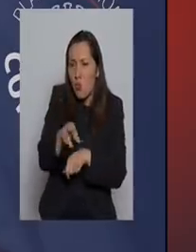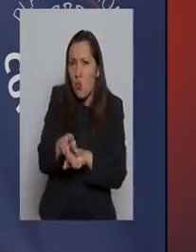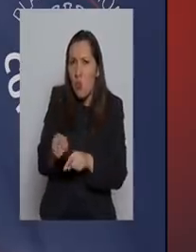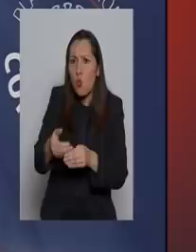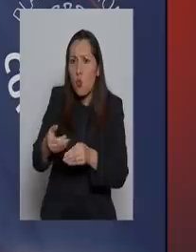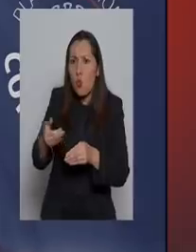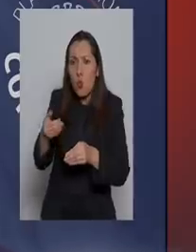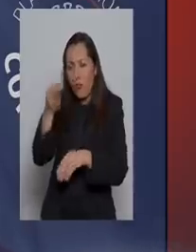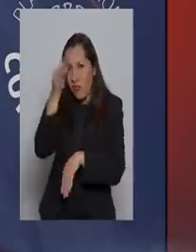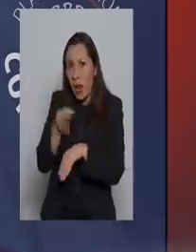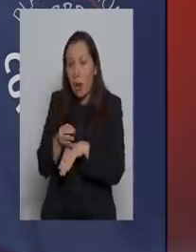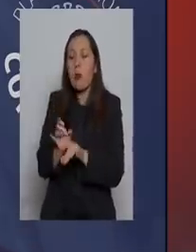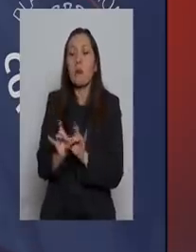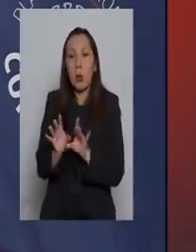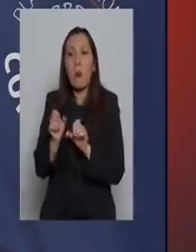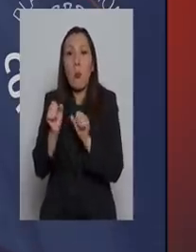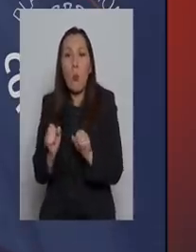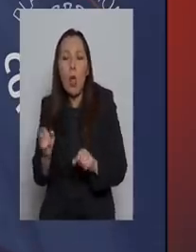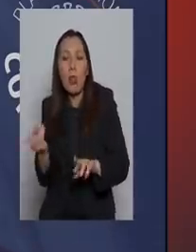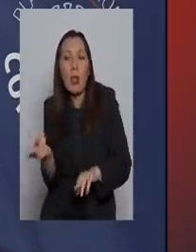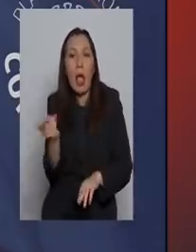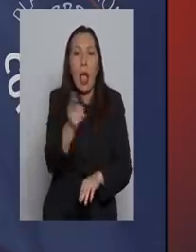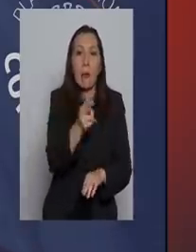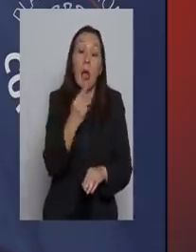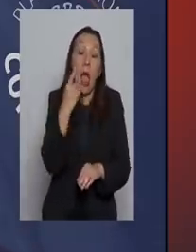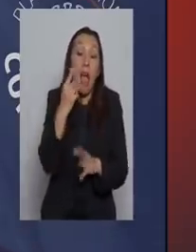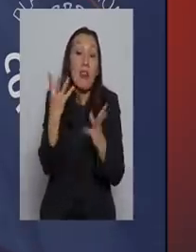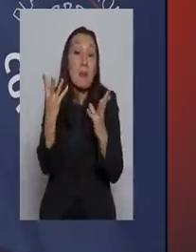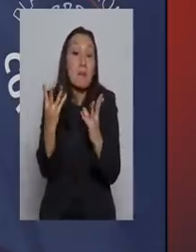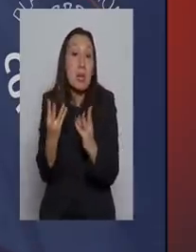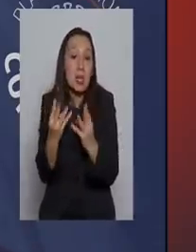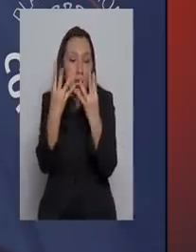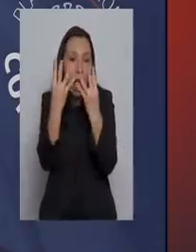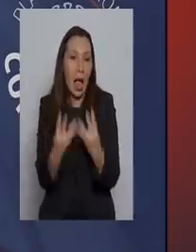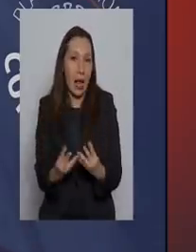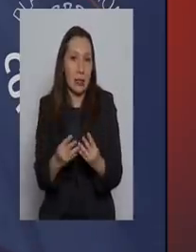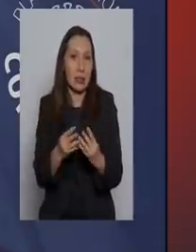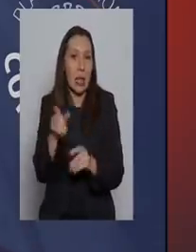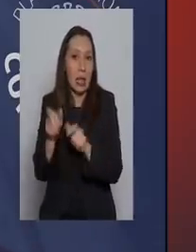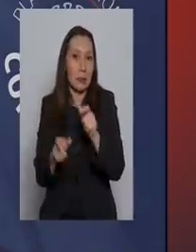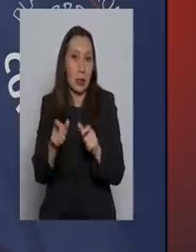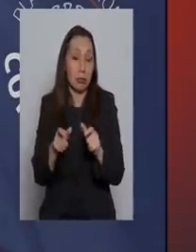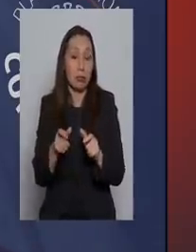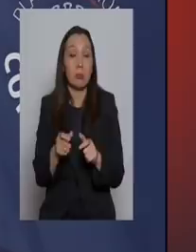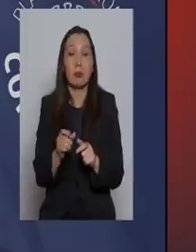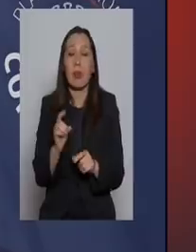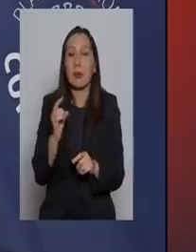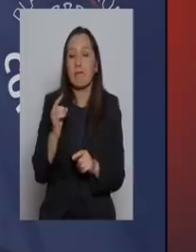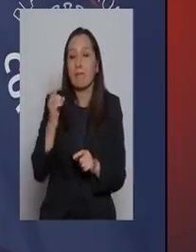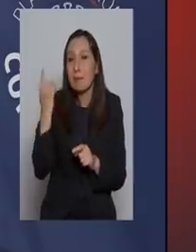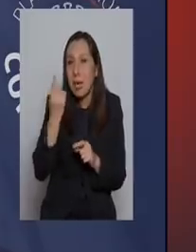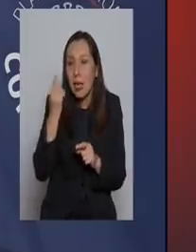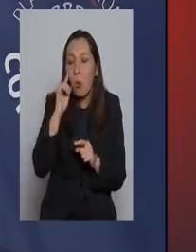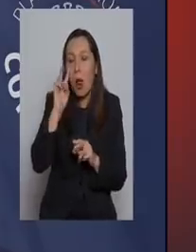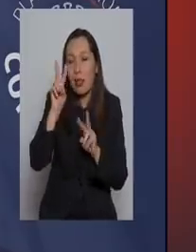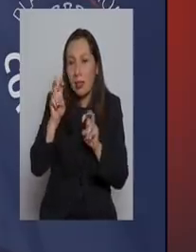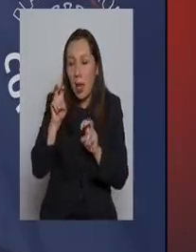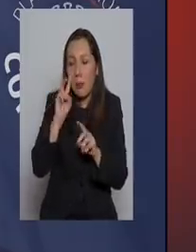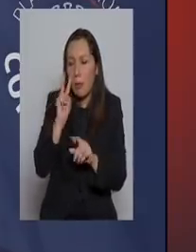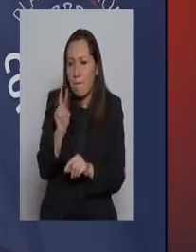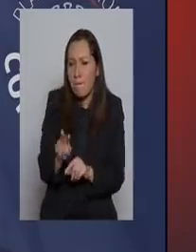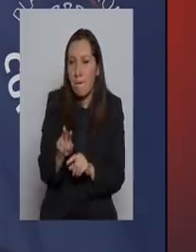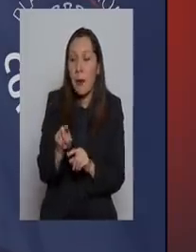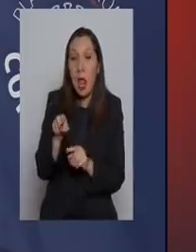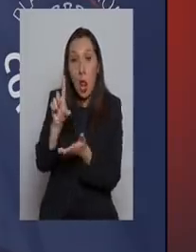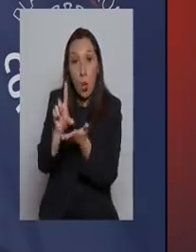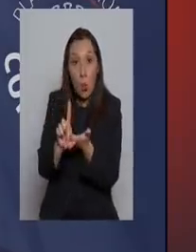si es que en realidad se puede lograr disminuir la población carcelaria. En el caso particular de la